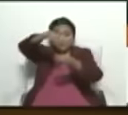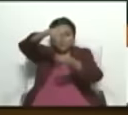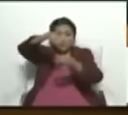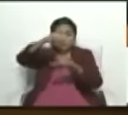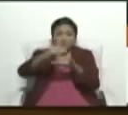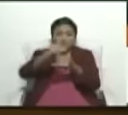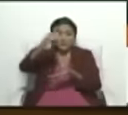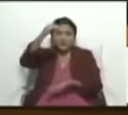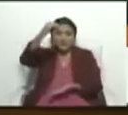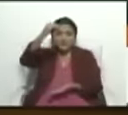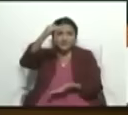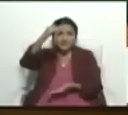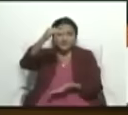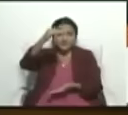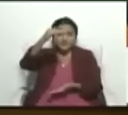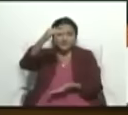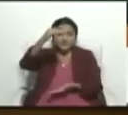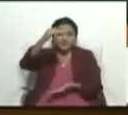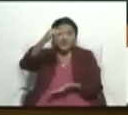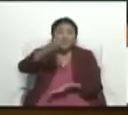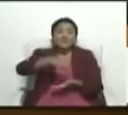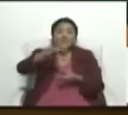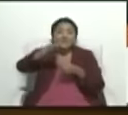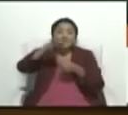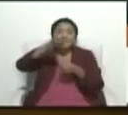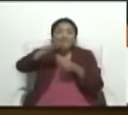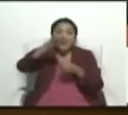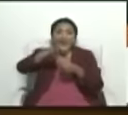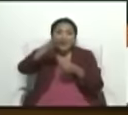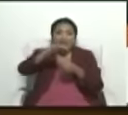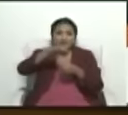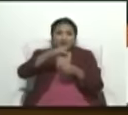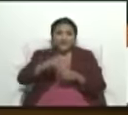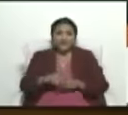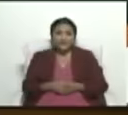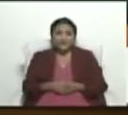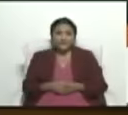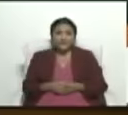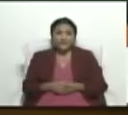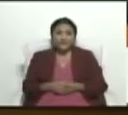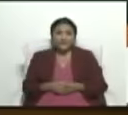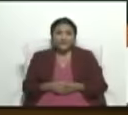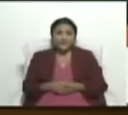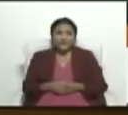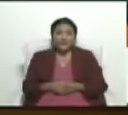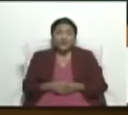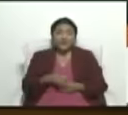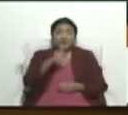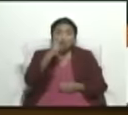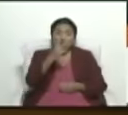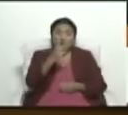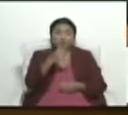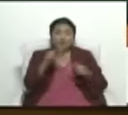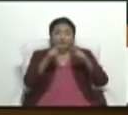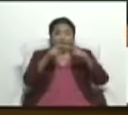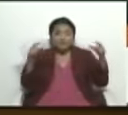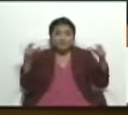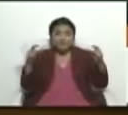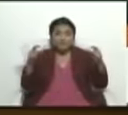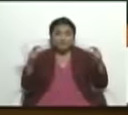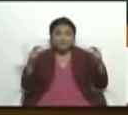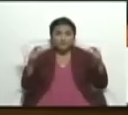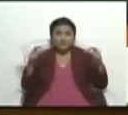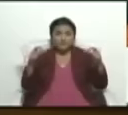cara a 10 miligramos de Alprán. ¿Por qué? Porque son dos blisters de 0,5. Cada blister trae